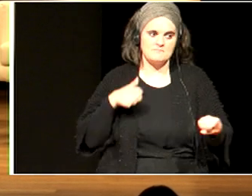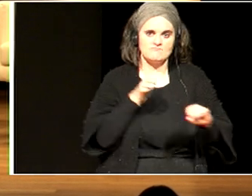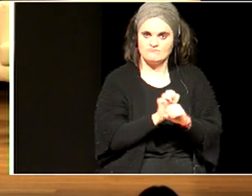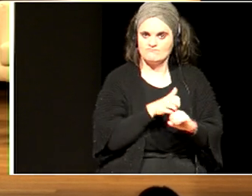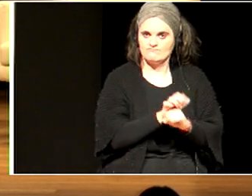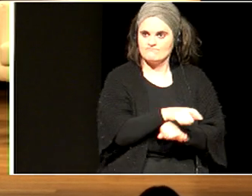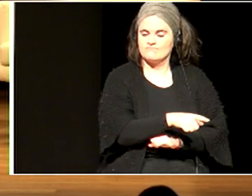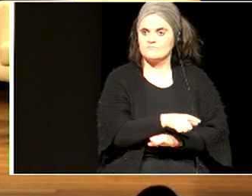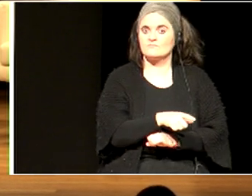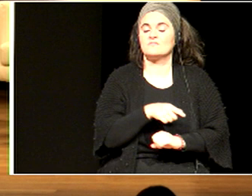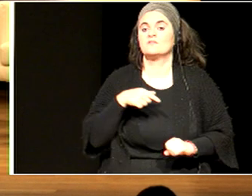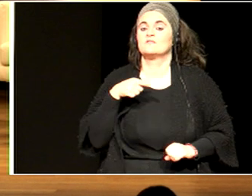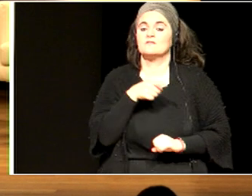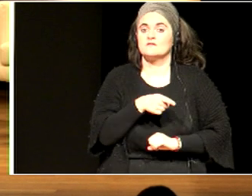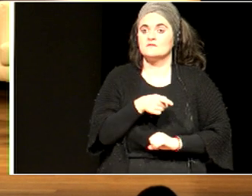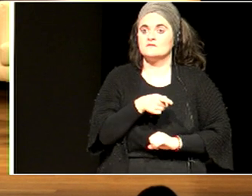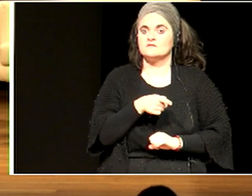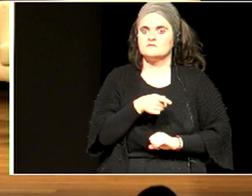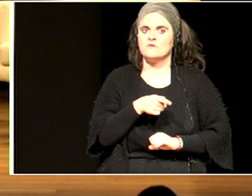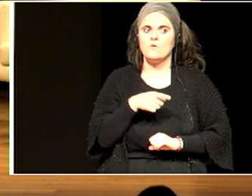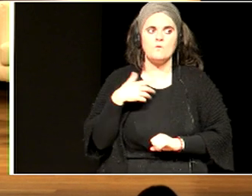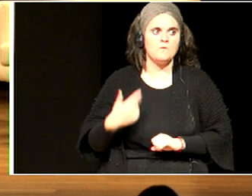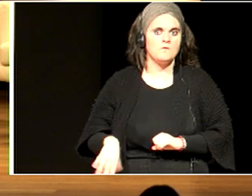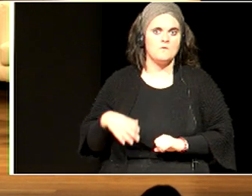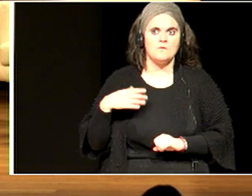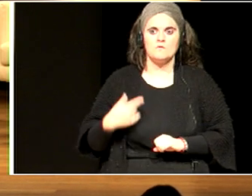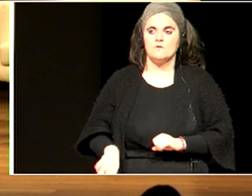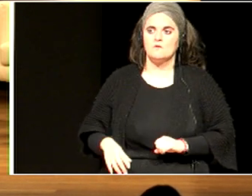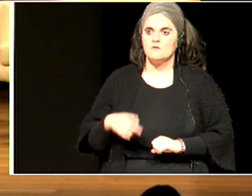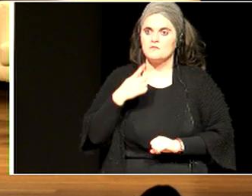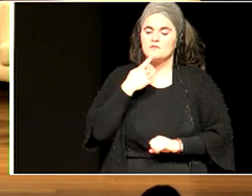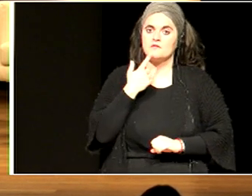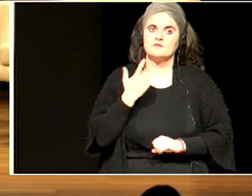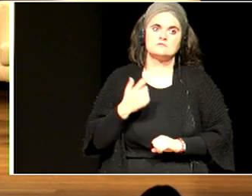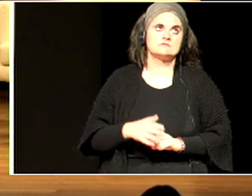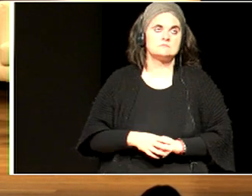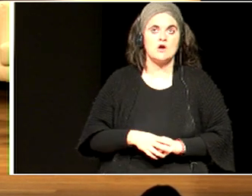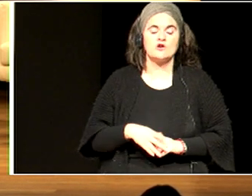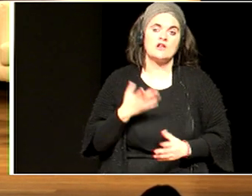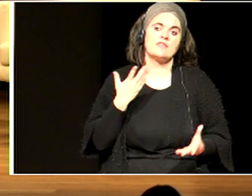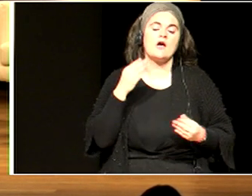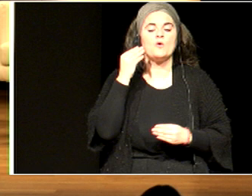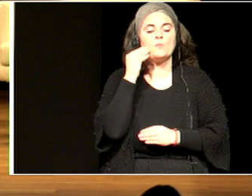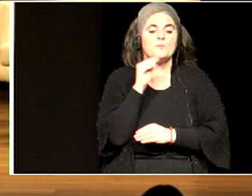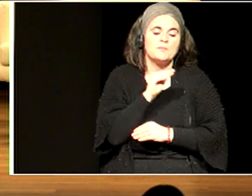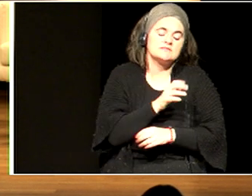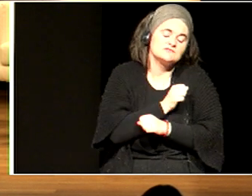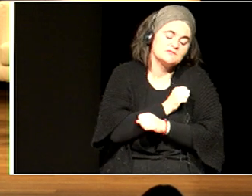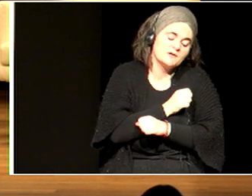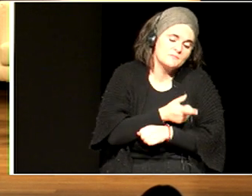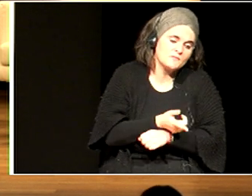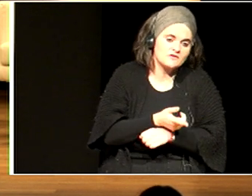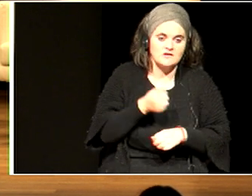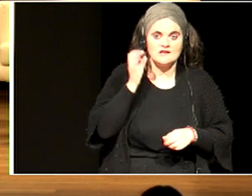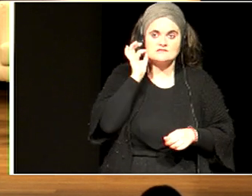se justo que el heavy no no esto no nos lo compran y de una posibilidad a un lindo beso de amor y ella que estaba en